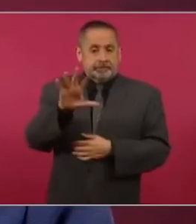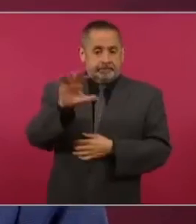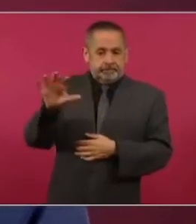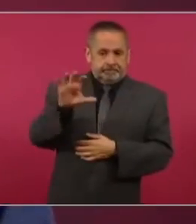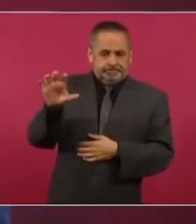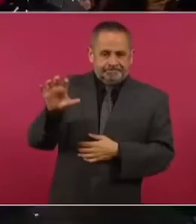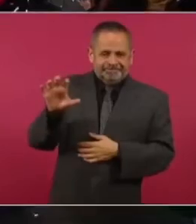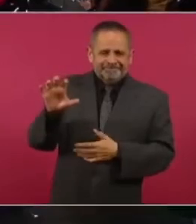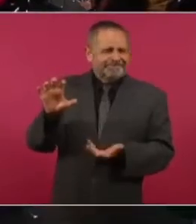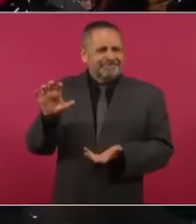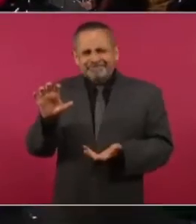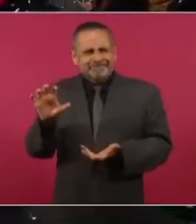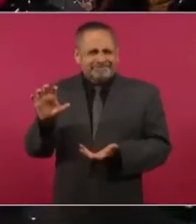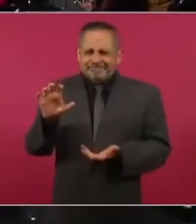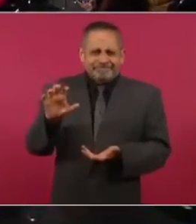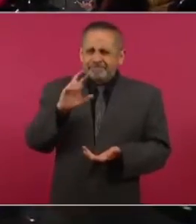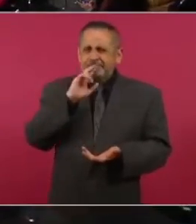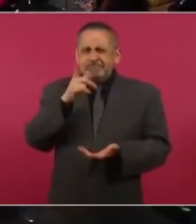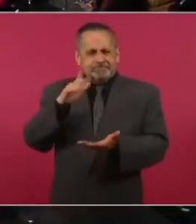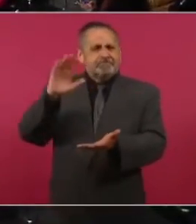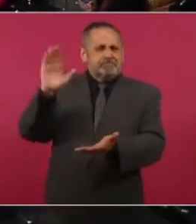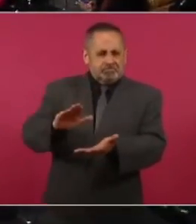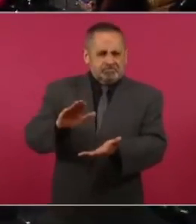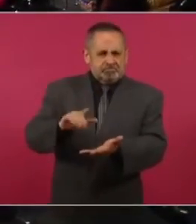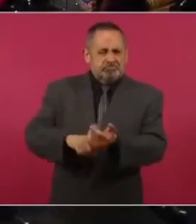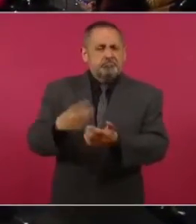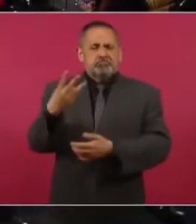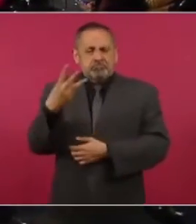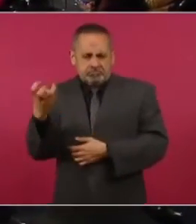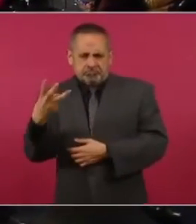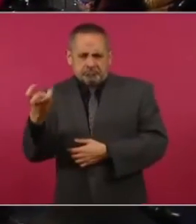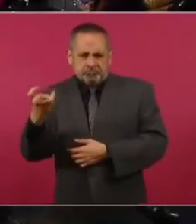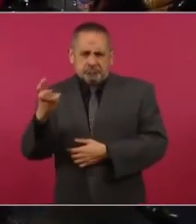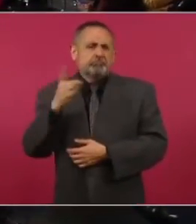pues se tuvieran 300,